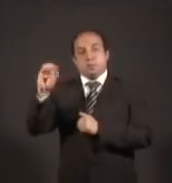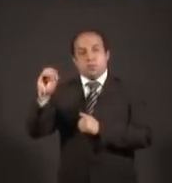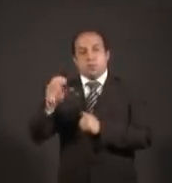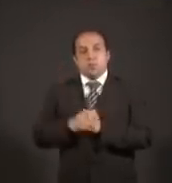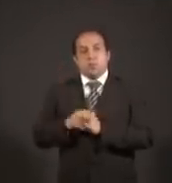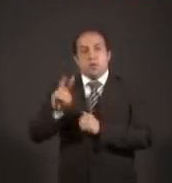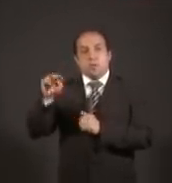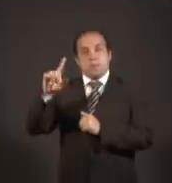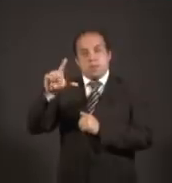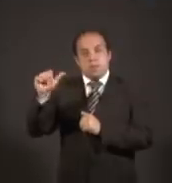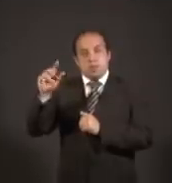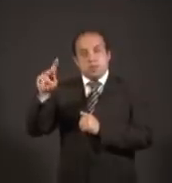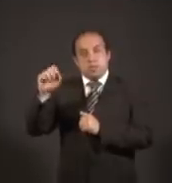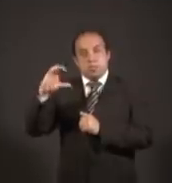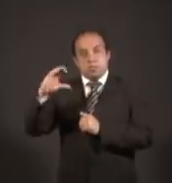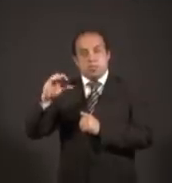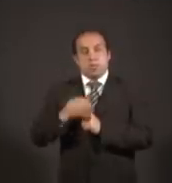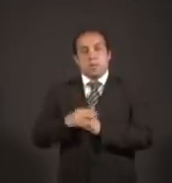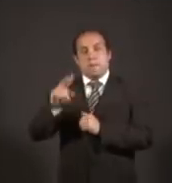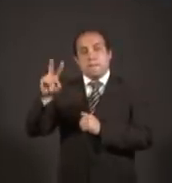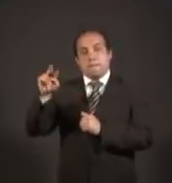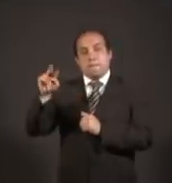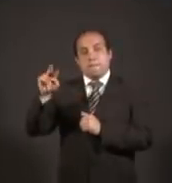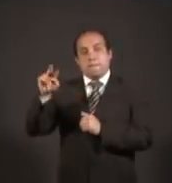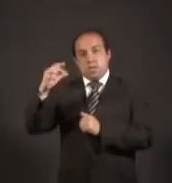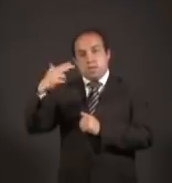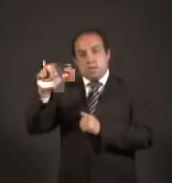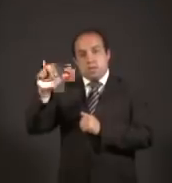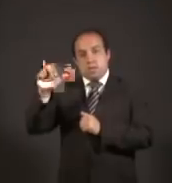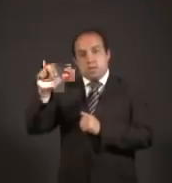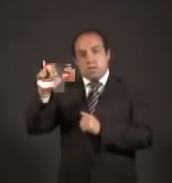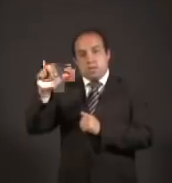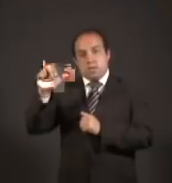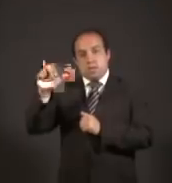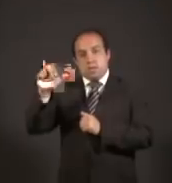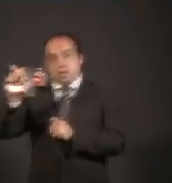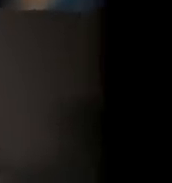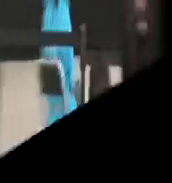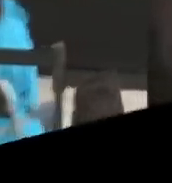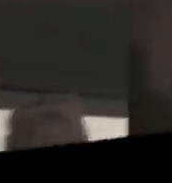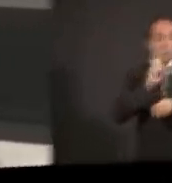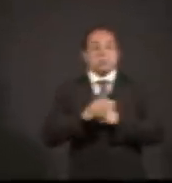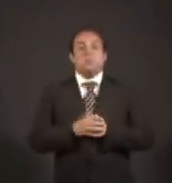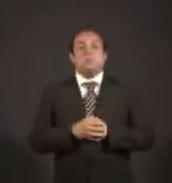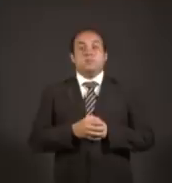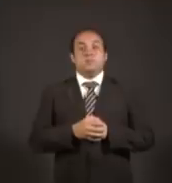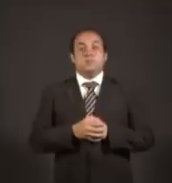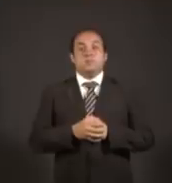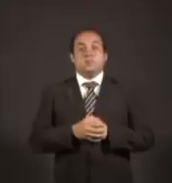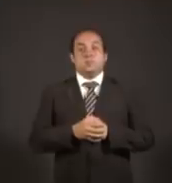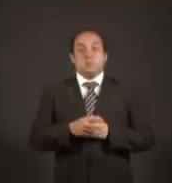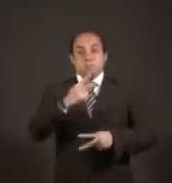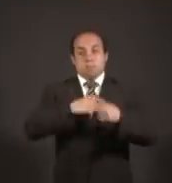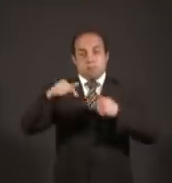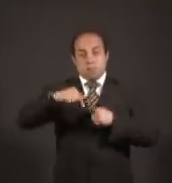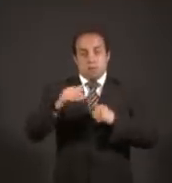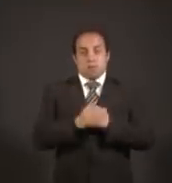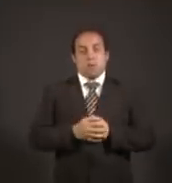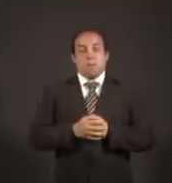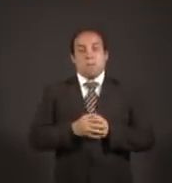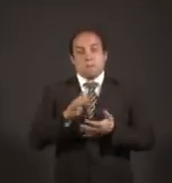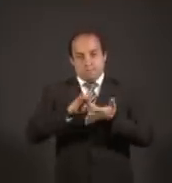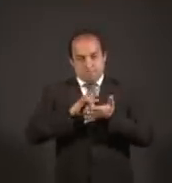Cuautepec, Vista Hermosa, Zona Escolar y Zona Escolar Oriente. Muchísimas gracias a